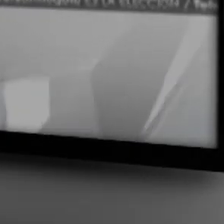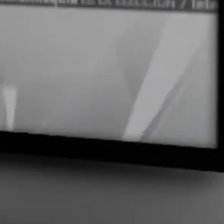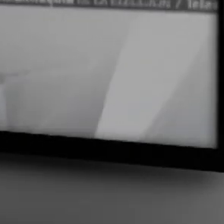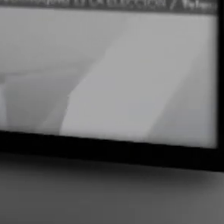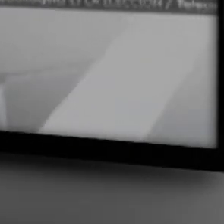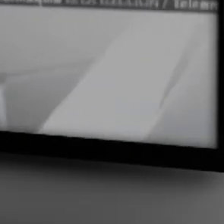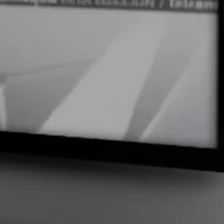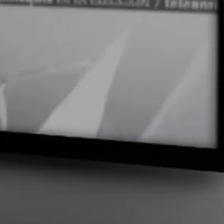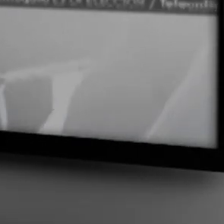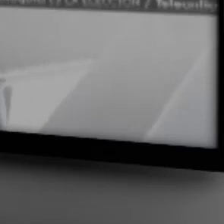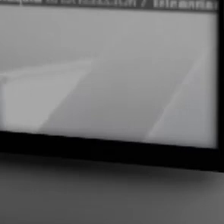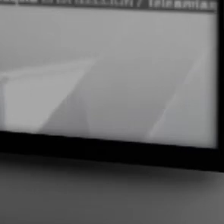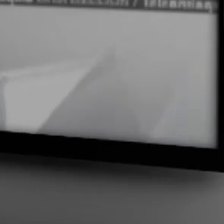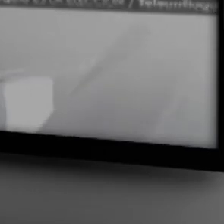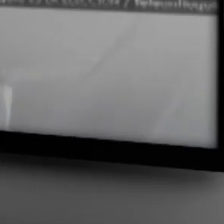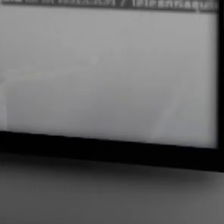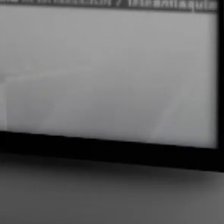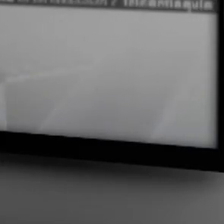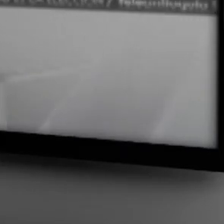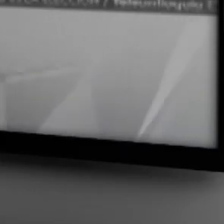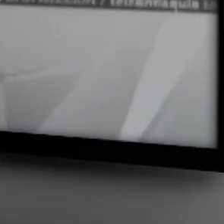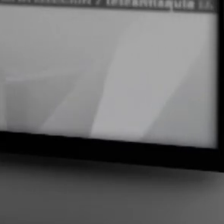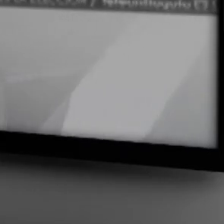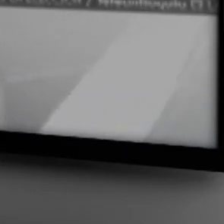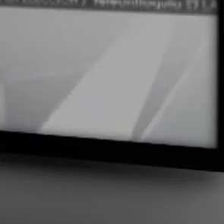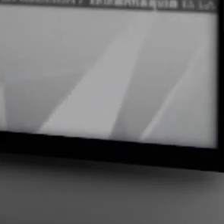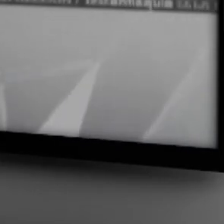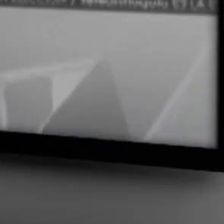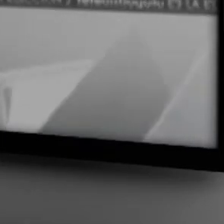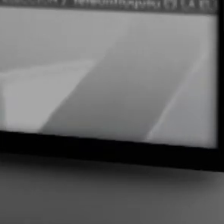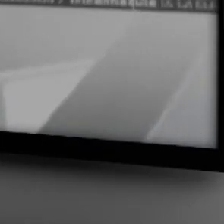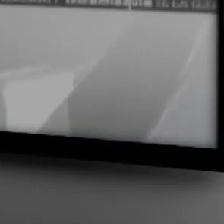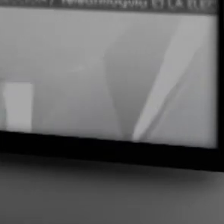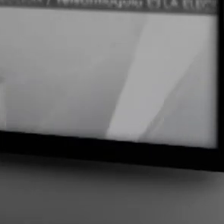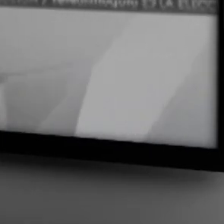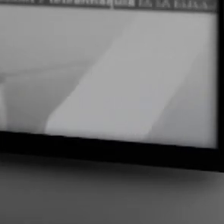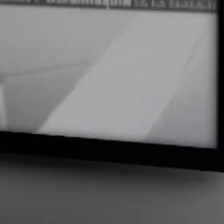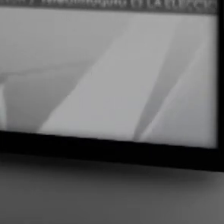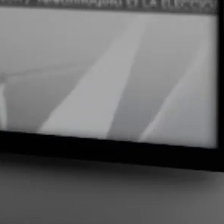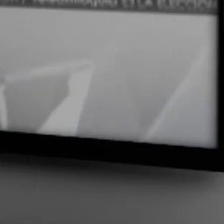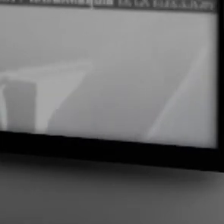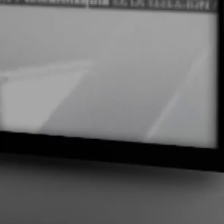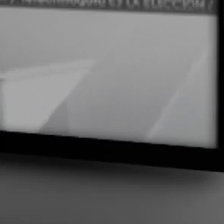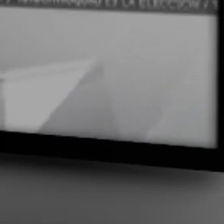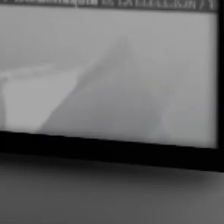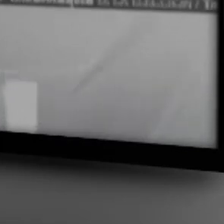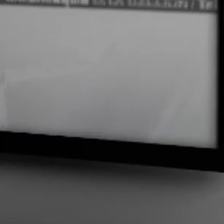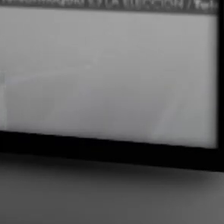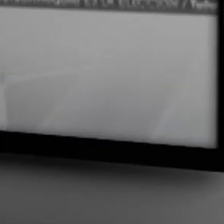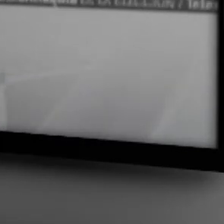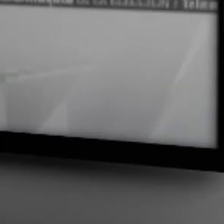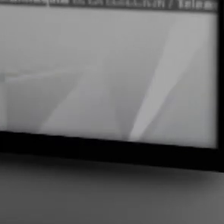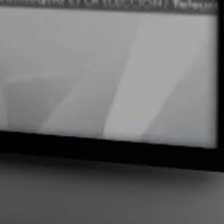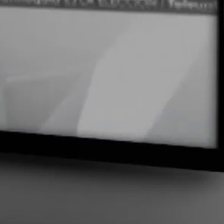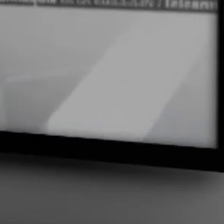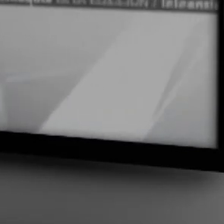Muy buenas noches, bienvenidos a esta primera emisión de este nuevo espacio de Teleantioquia, Teleantioquia y la Elección, un programa hecho para fortalecer